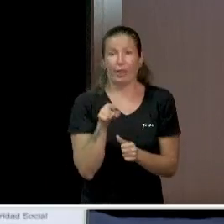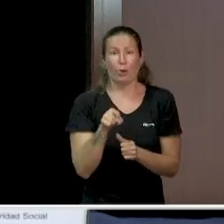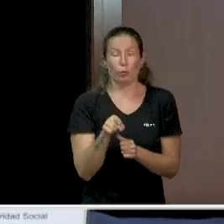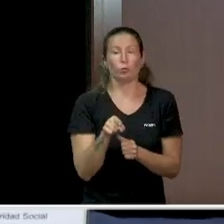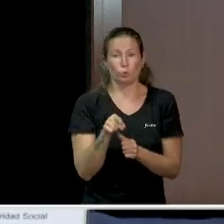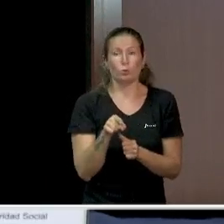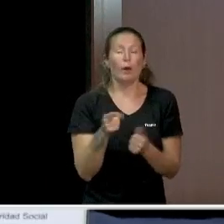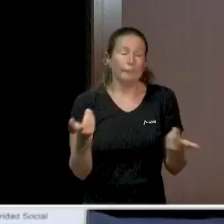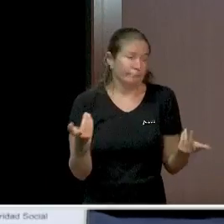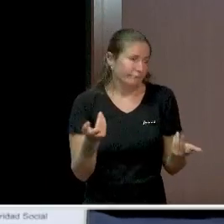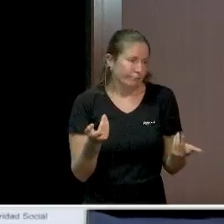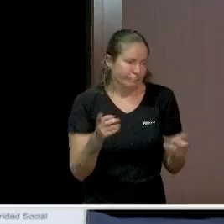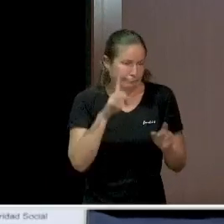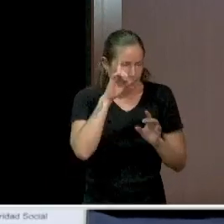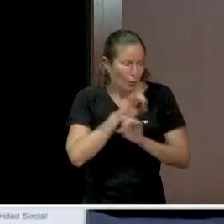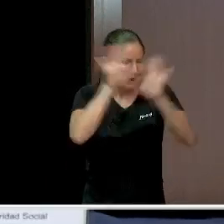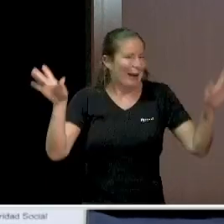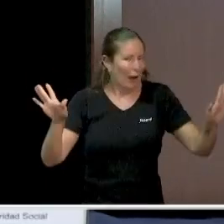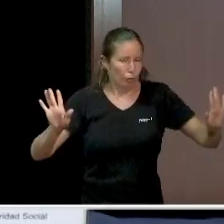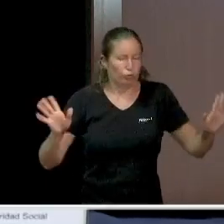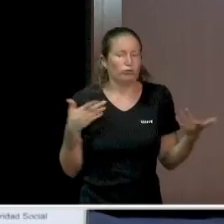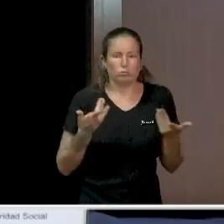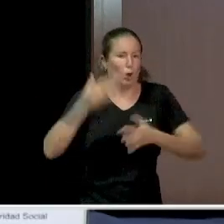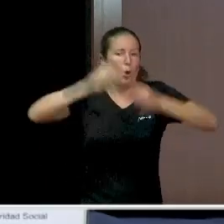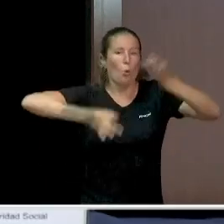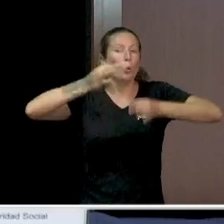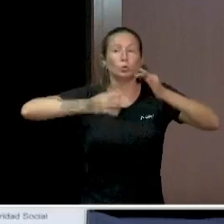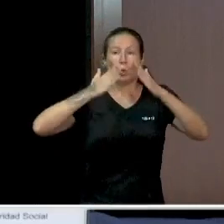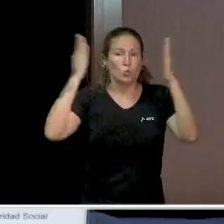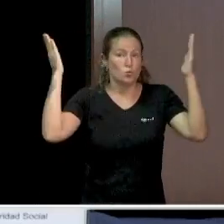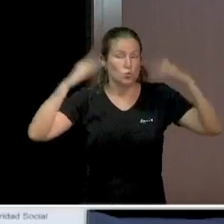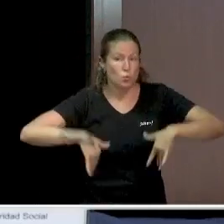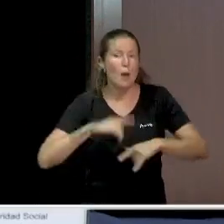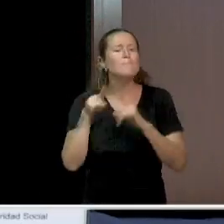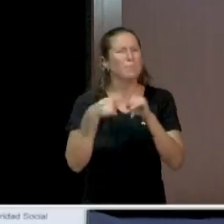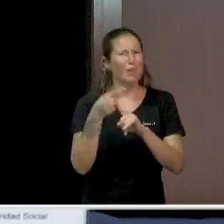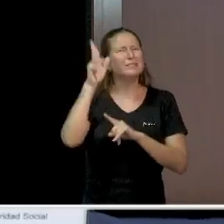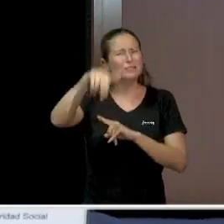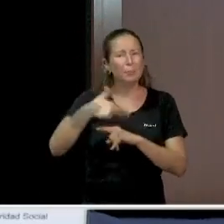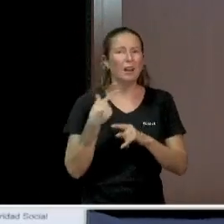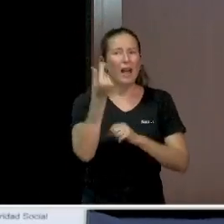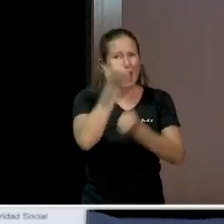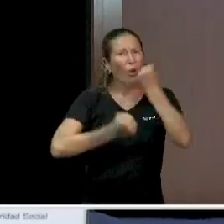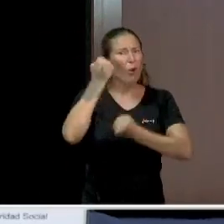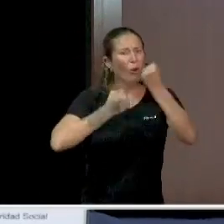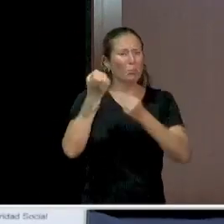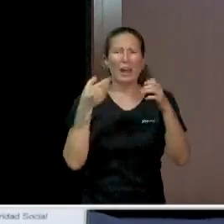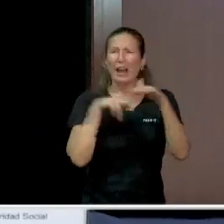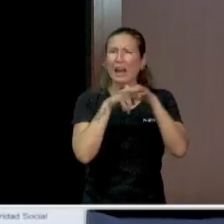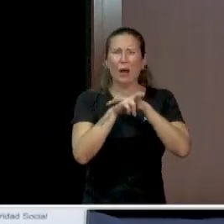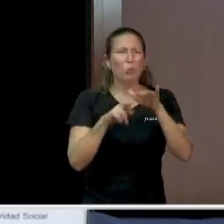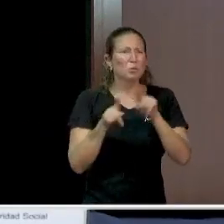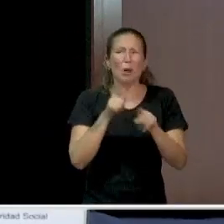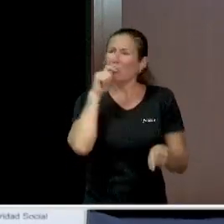es obviamente, como les decía antes, socialmente injusto y, desde luego, lo que es peor, económicamente ineficiente. Vamos a